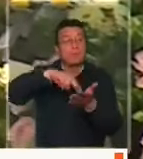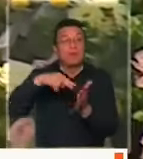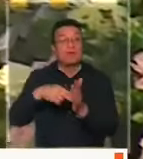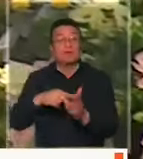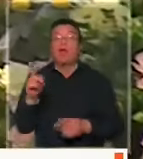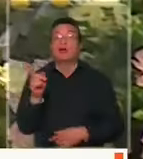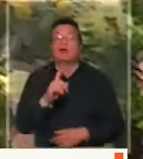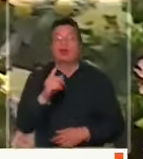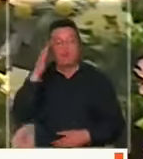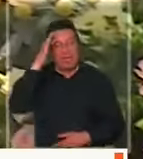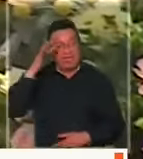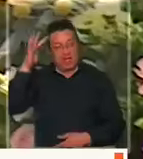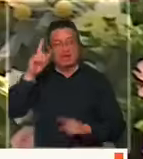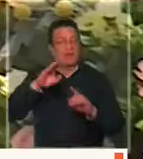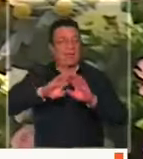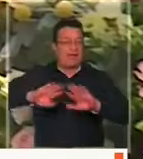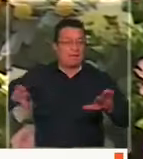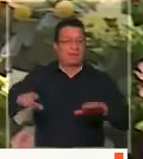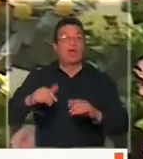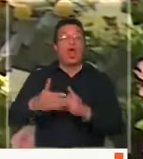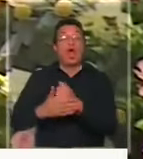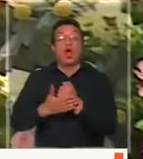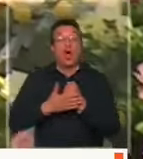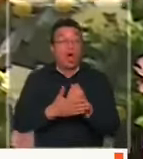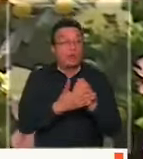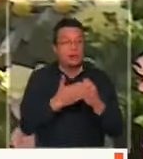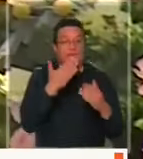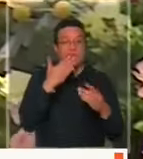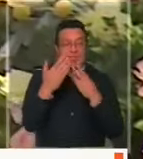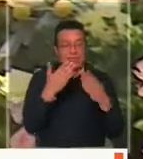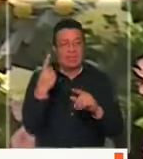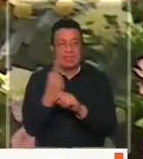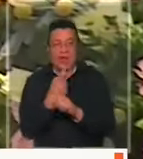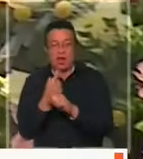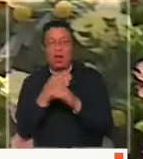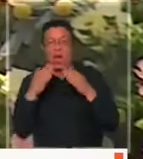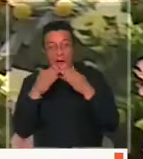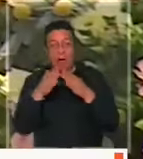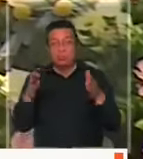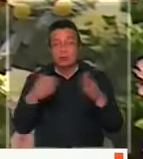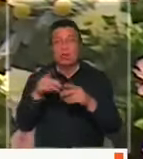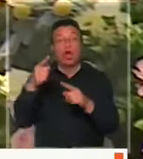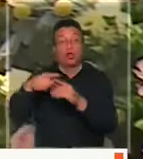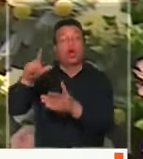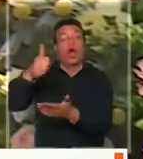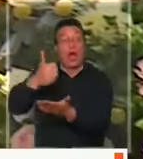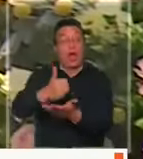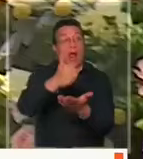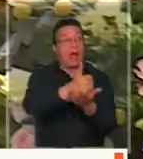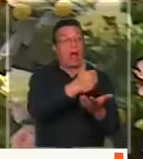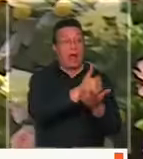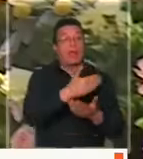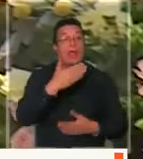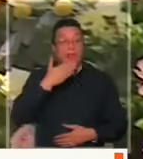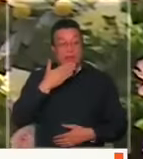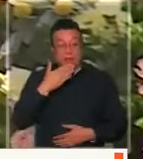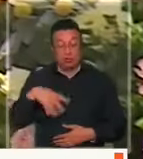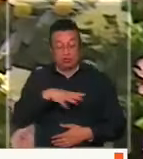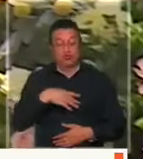tienen ideología. La cooperación, el diálogo, la apertura que he encontrado en otros alcaldes y alcaldesas y también en